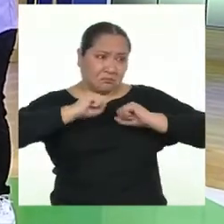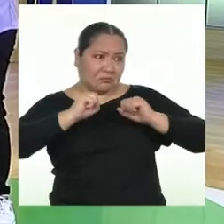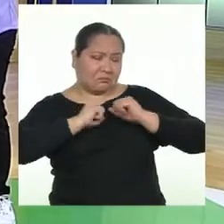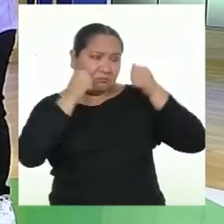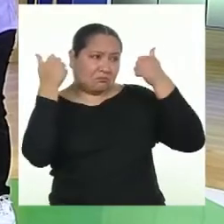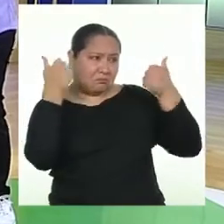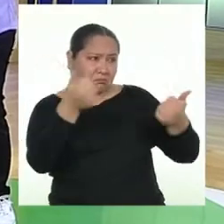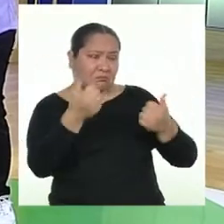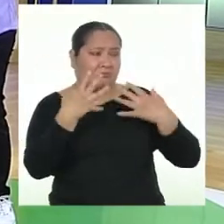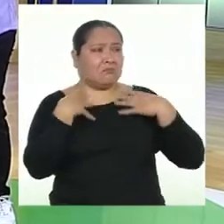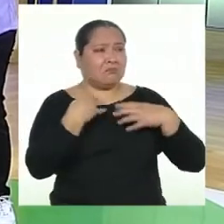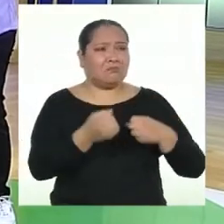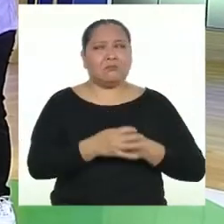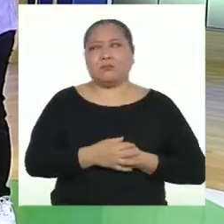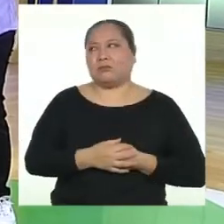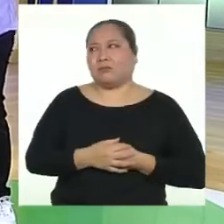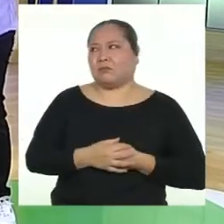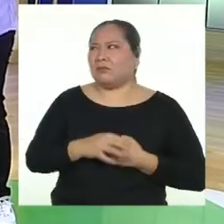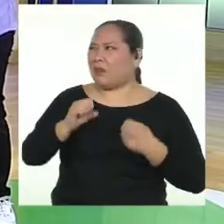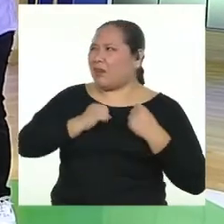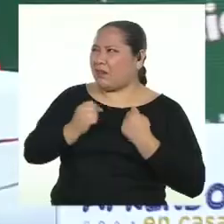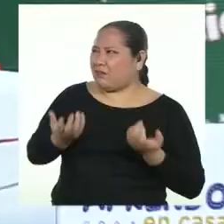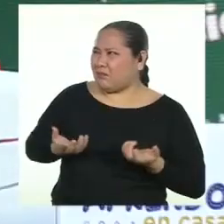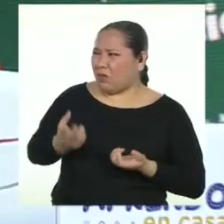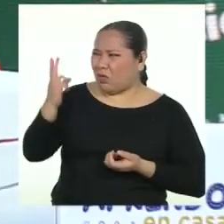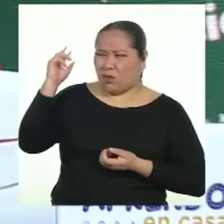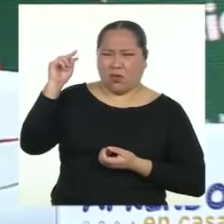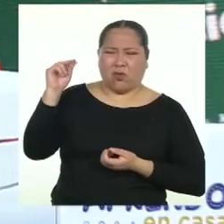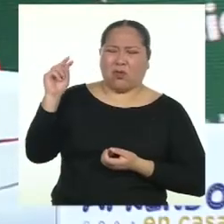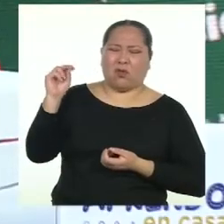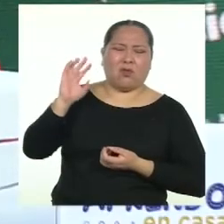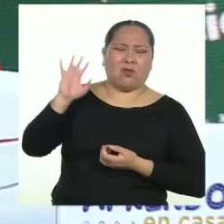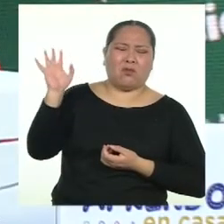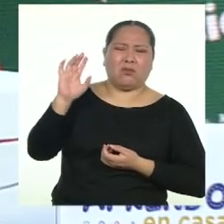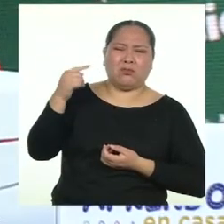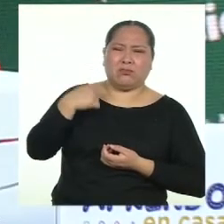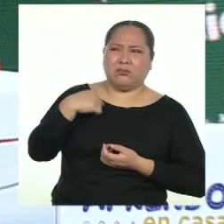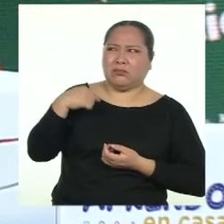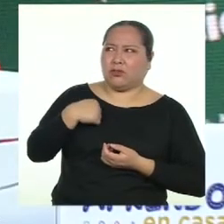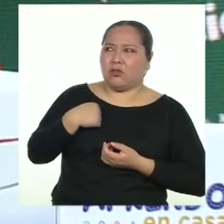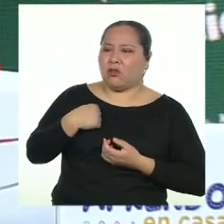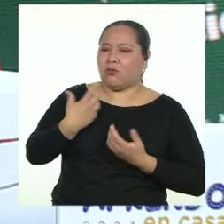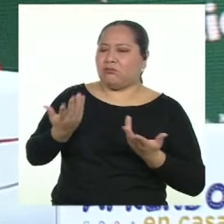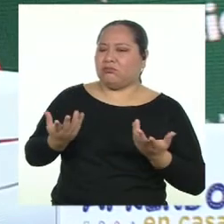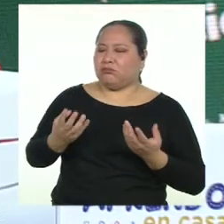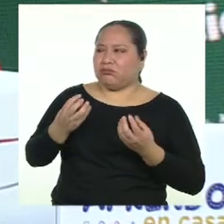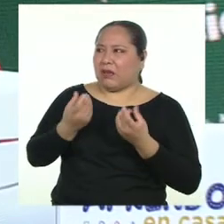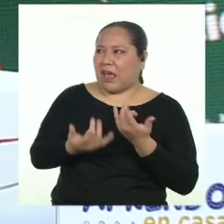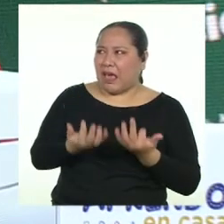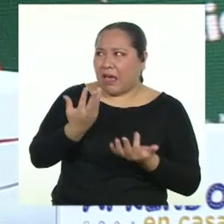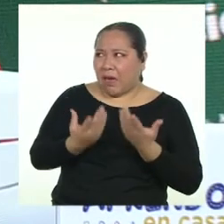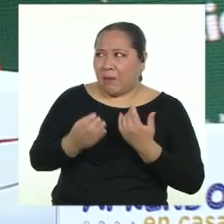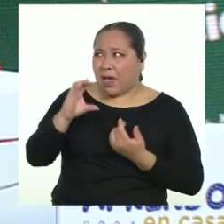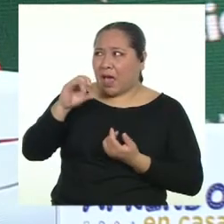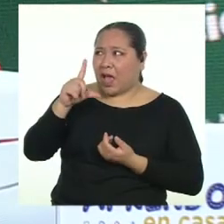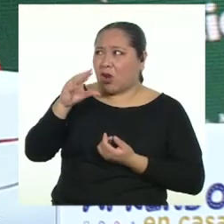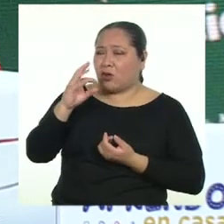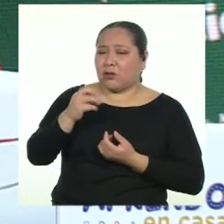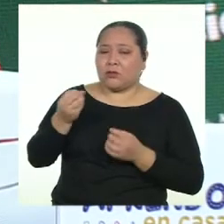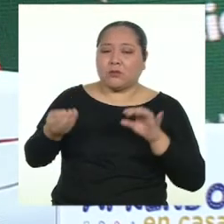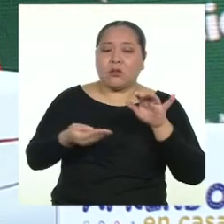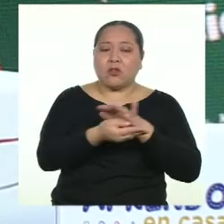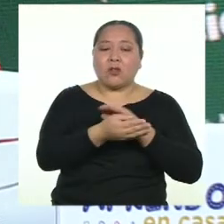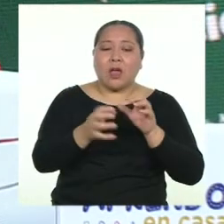ejercicios es muy bueno para nuestra salud? ¿Ejercicios? No, Jonathan. Yo no quemé calorías haciendo ejercicio. Metí un par